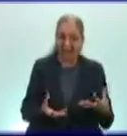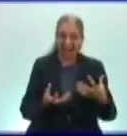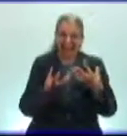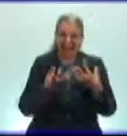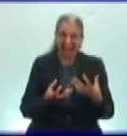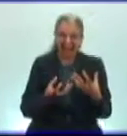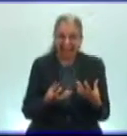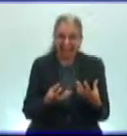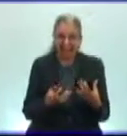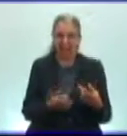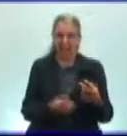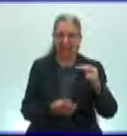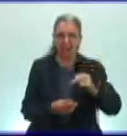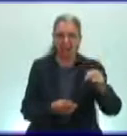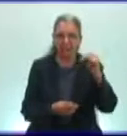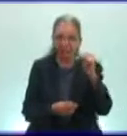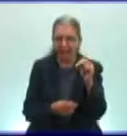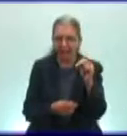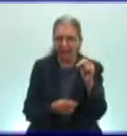nuclear?